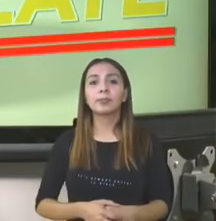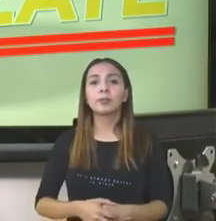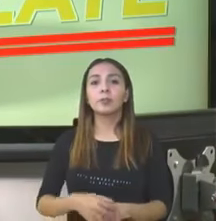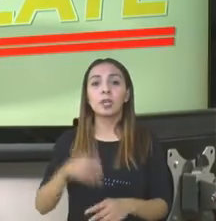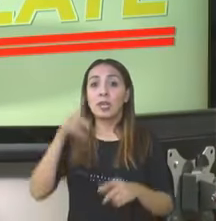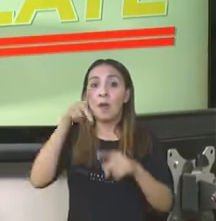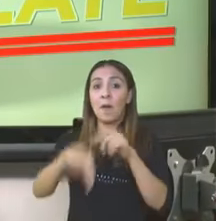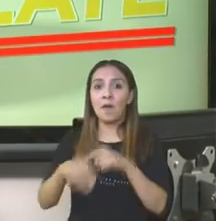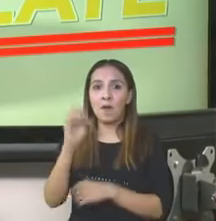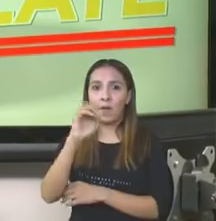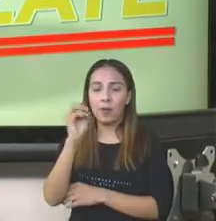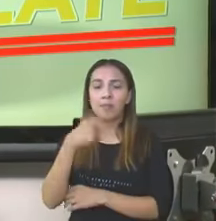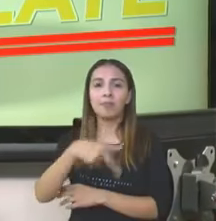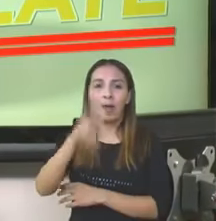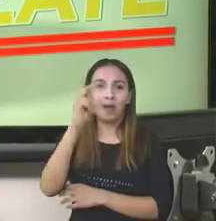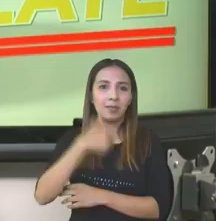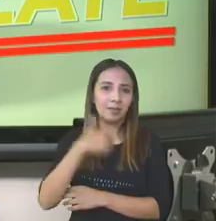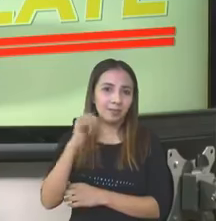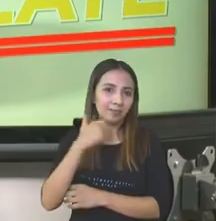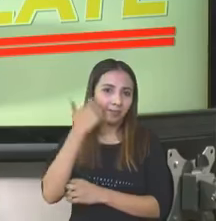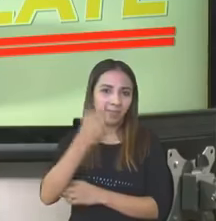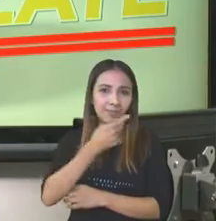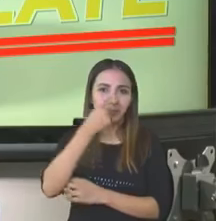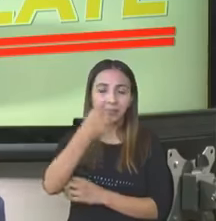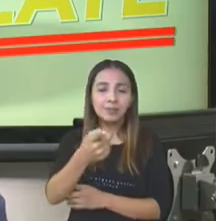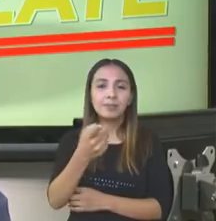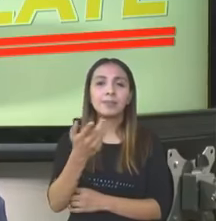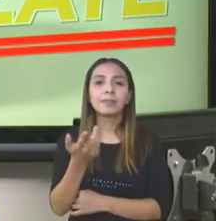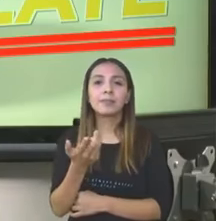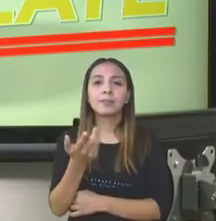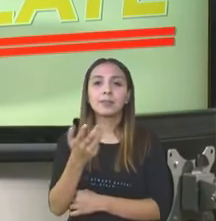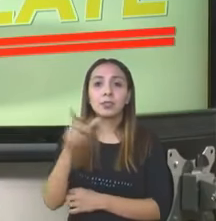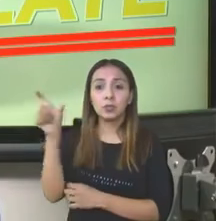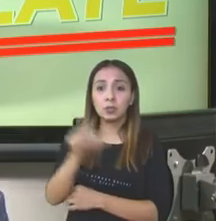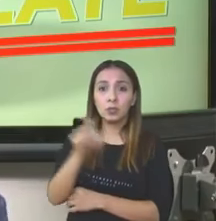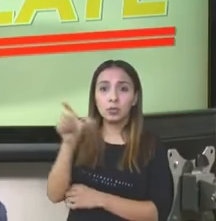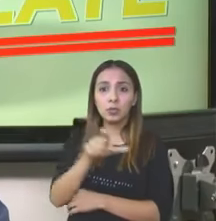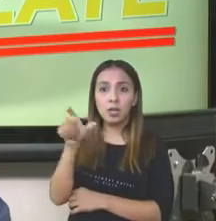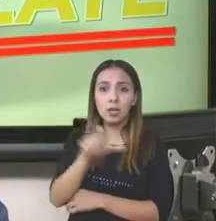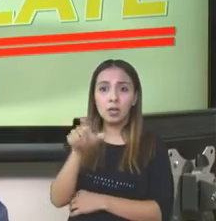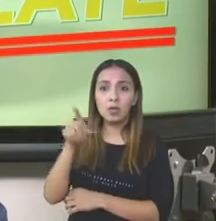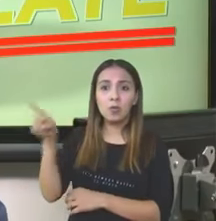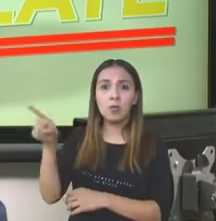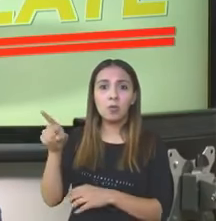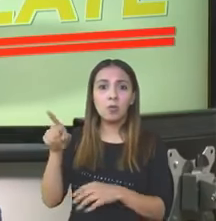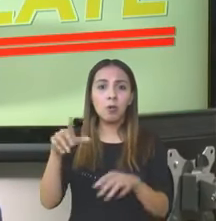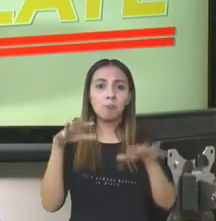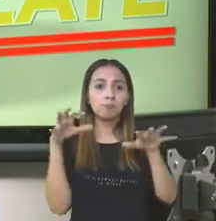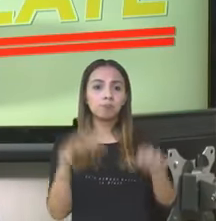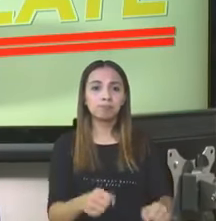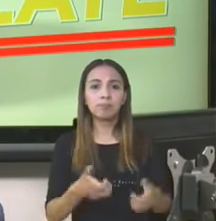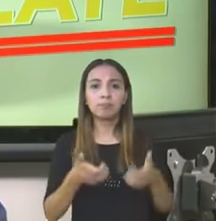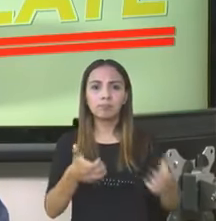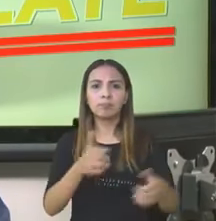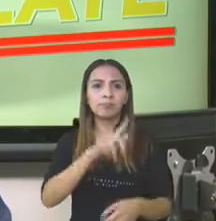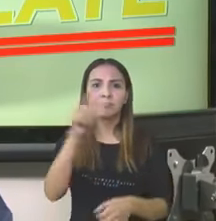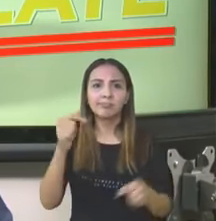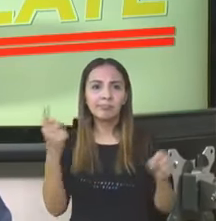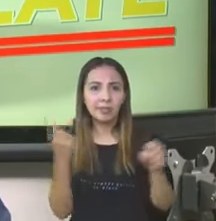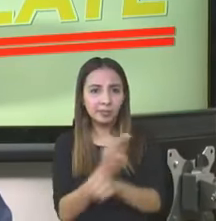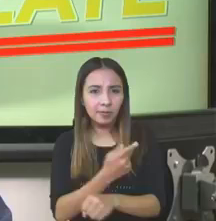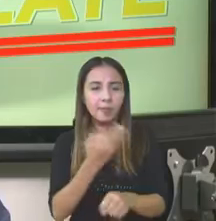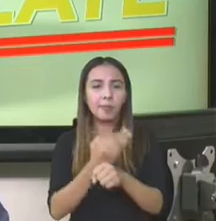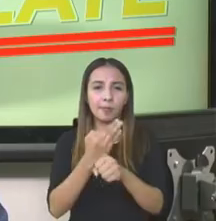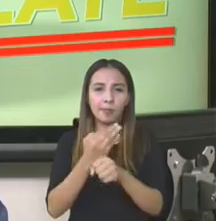a corte, pero sí le quiero yo decir que en Xochicalco se adueñaron de una calle. ¿Y qué cree que pasó? Vamos a esta nota